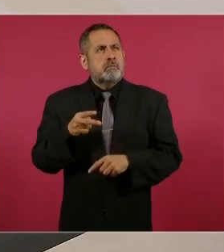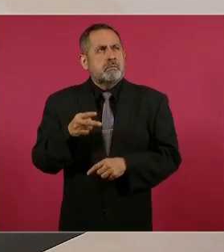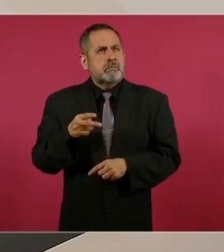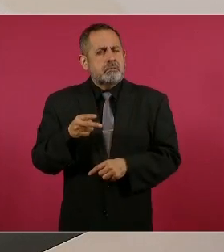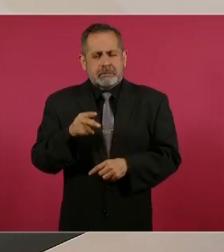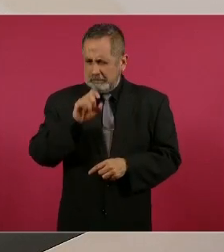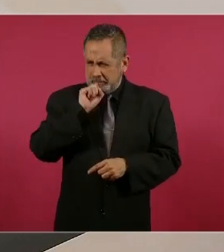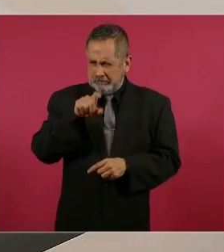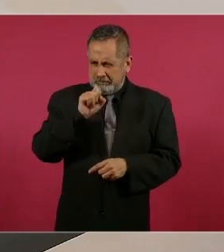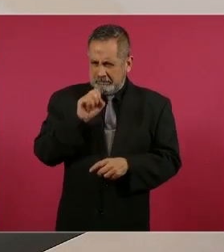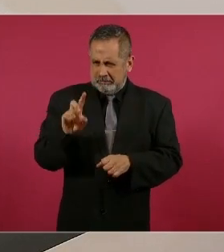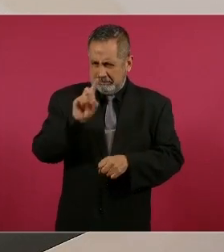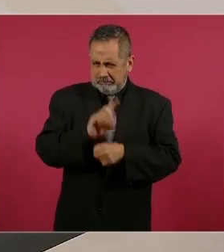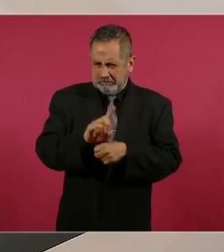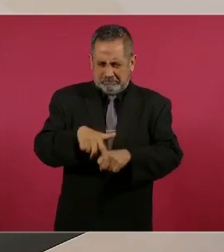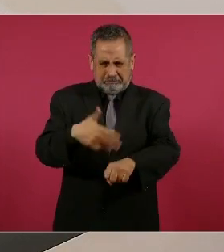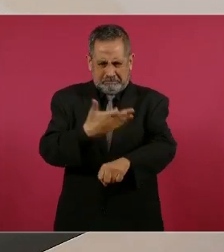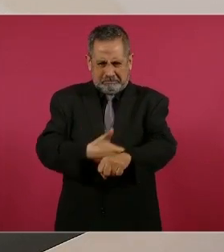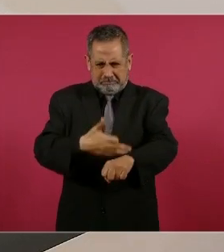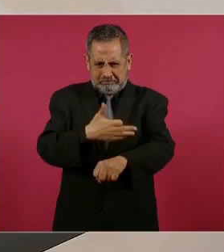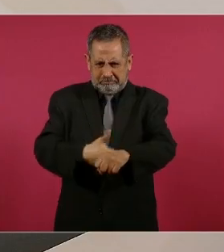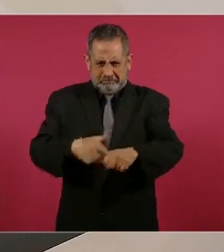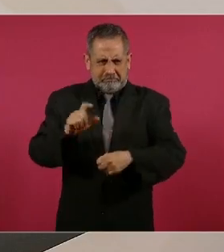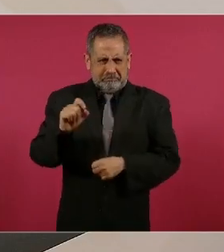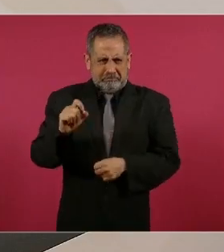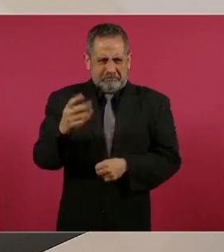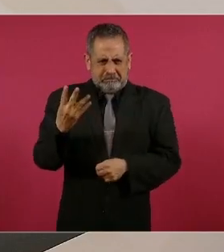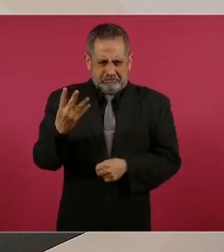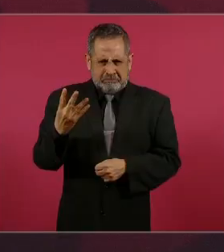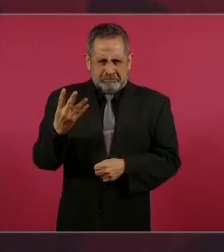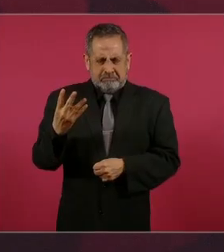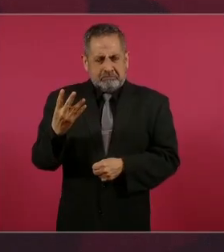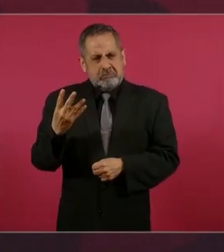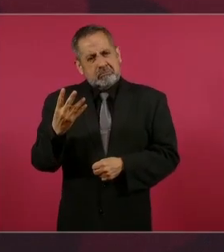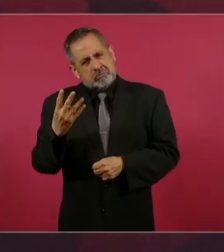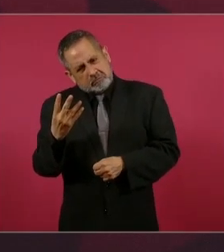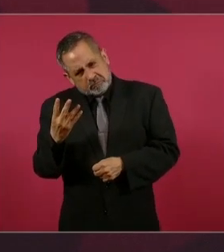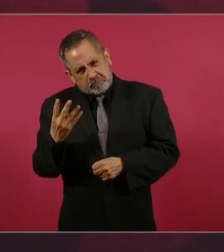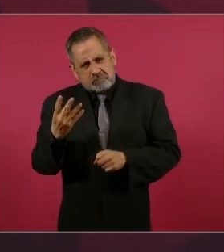ese mismo día, por la tarde, el 24, o